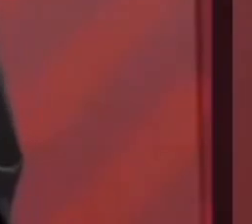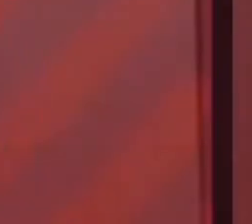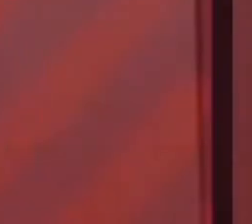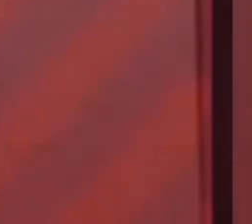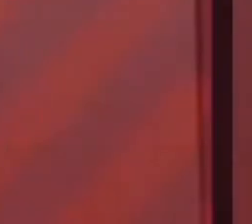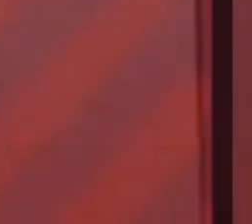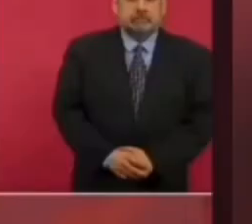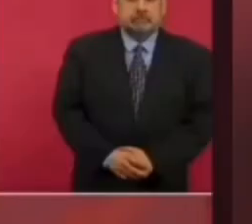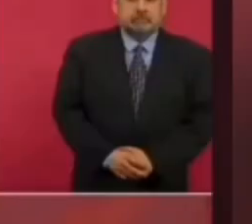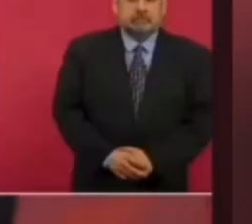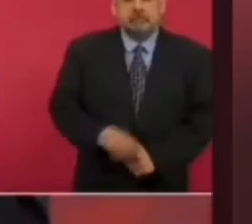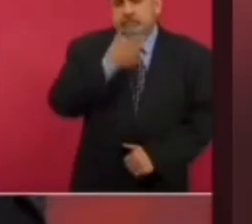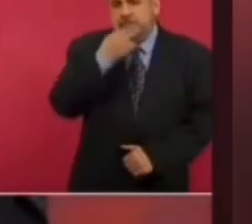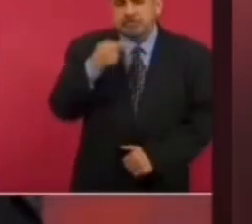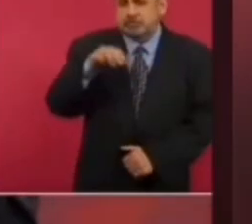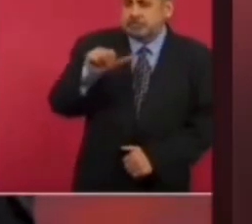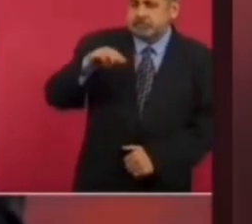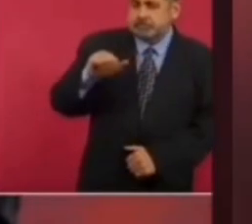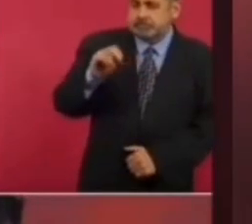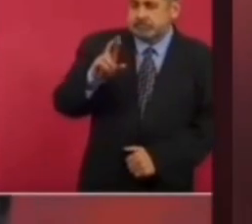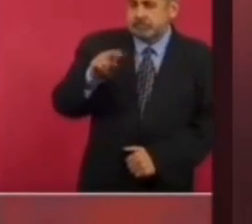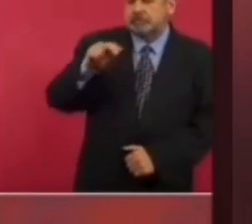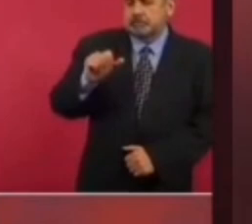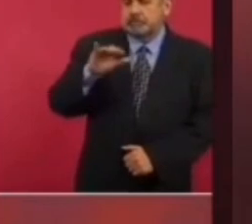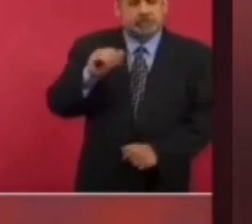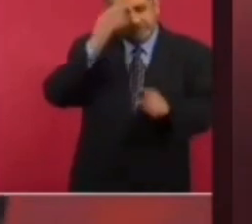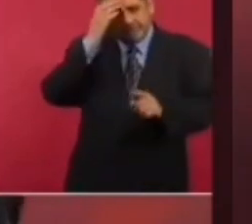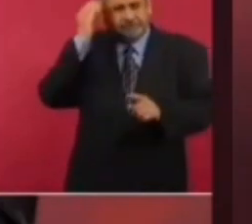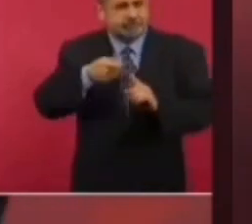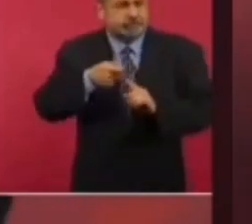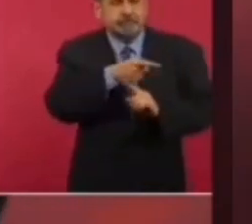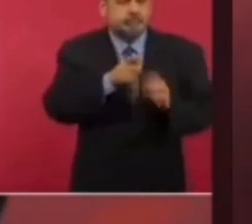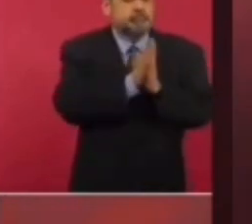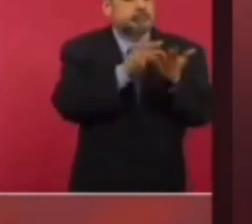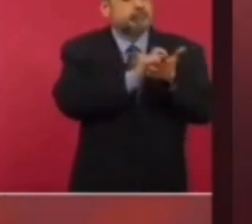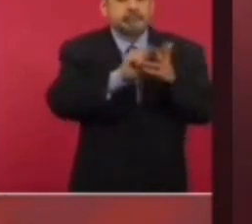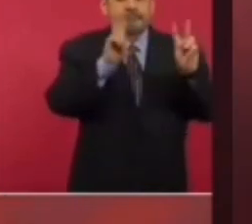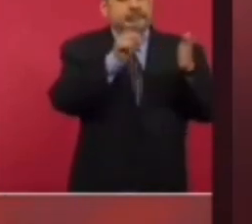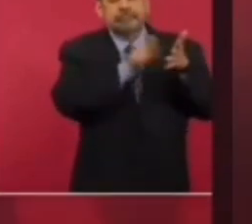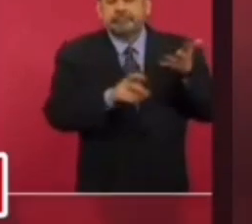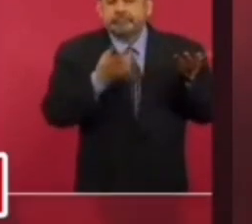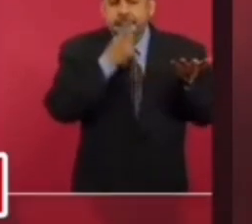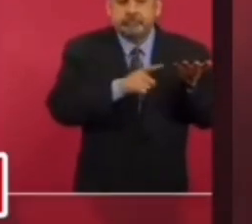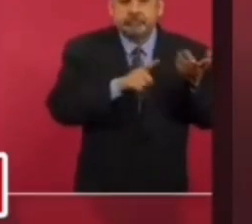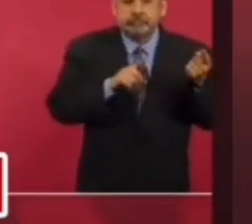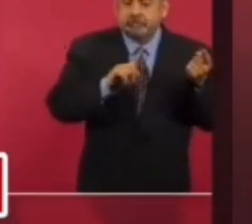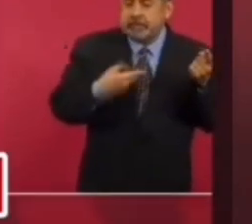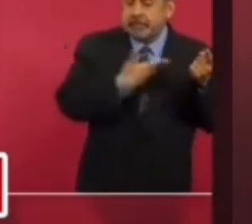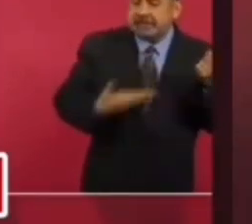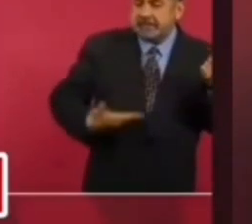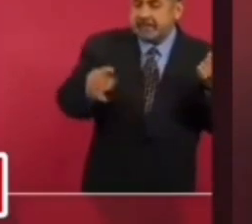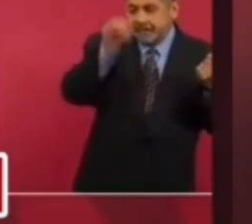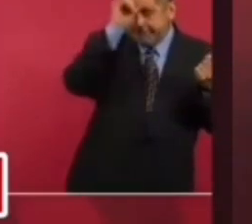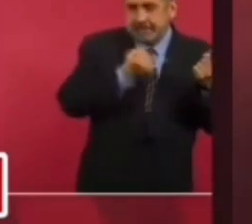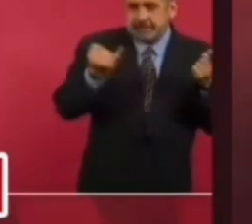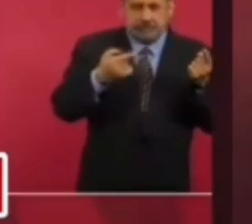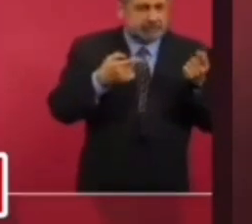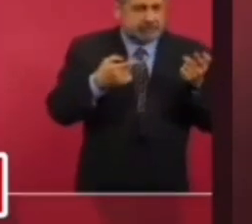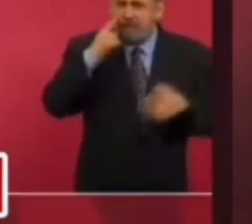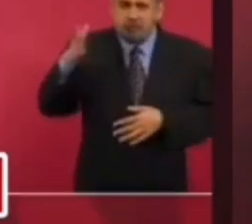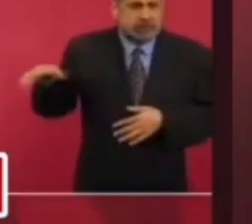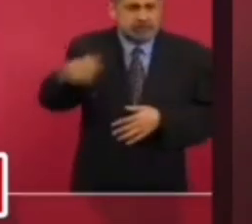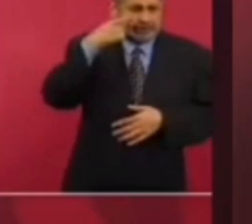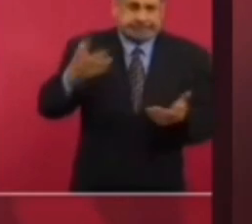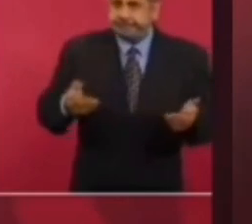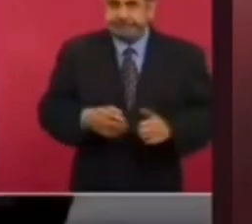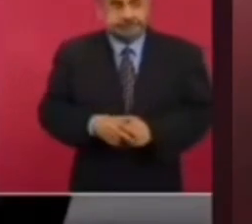Presidencia, Marco Antonio Mosqueda, quien le impidió a los periodistas que cubren la mañanera del presidente salir del